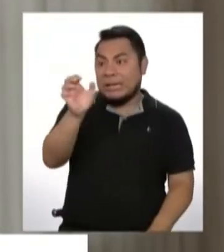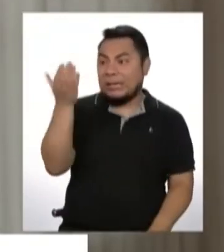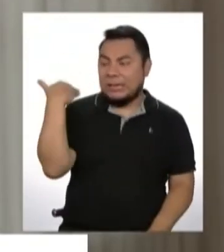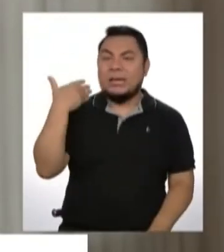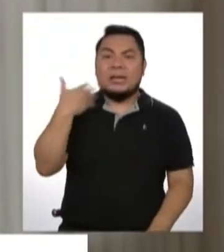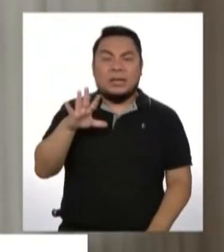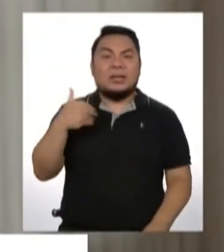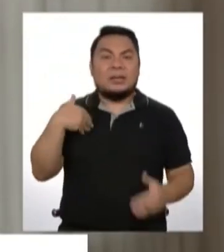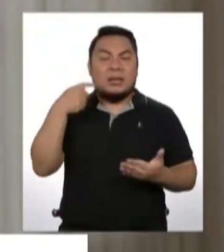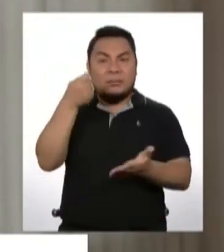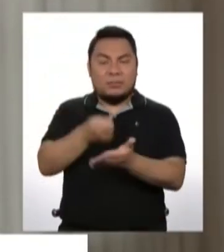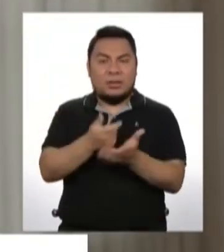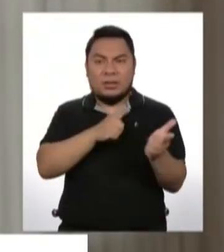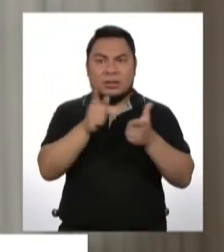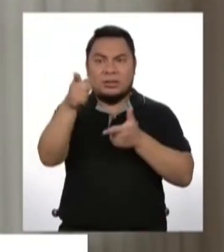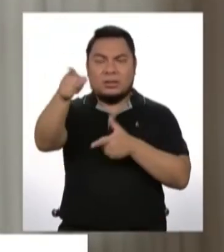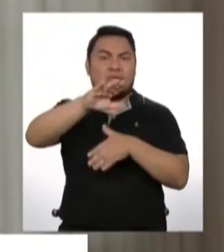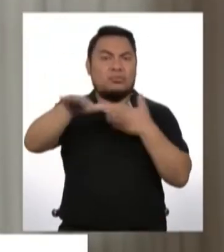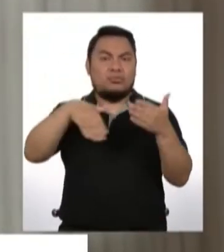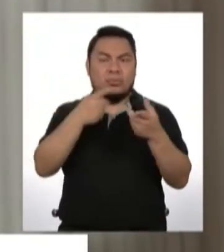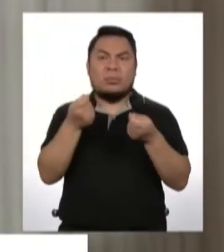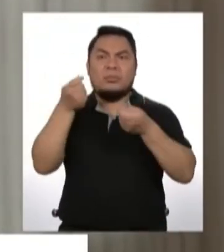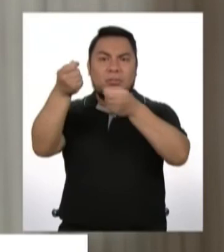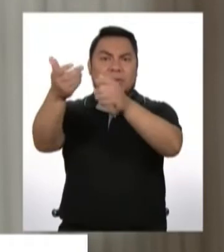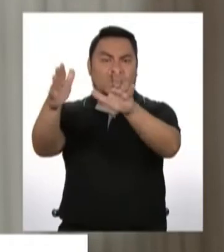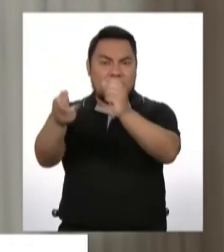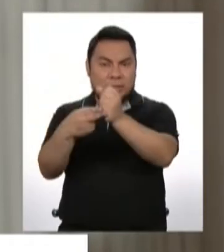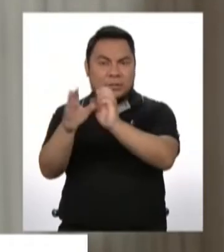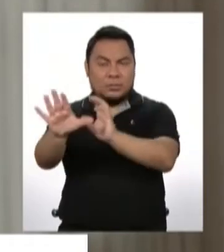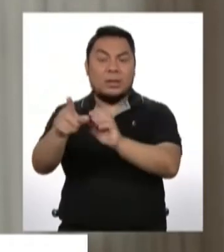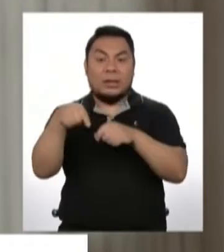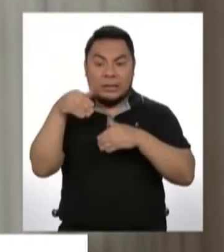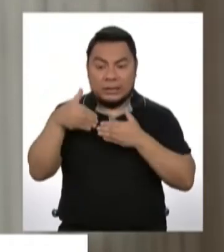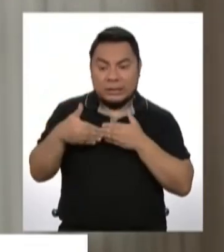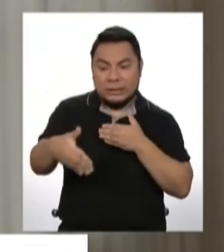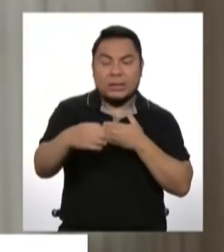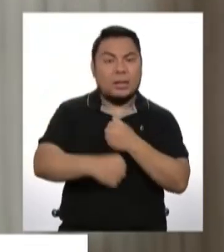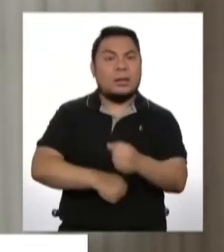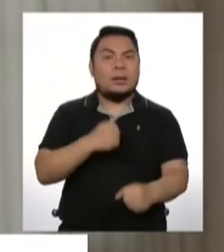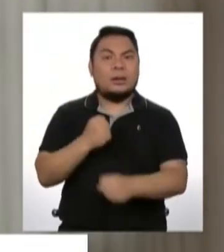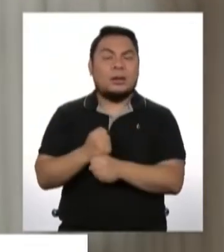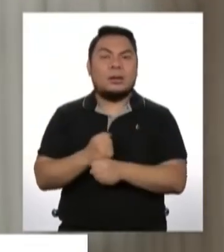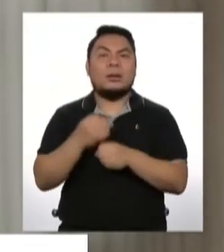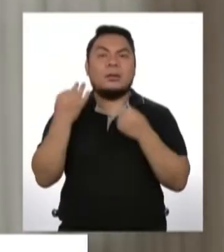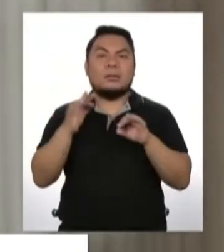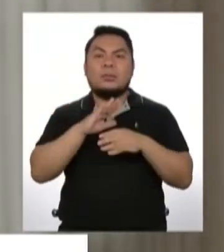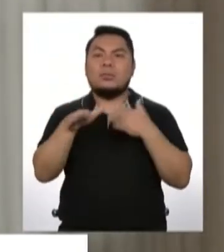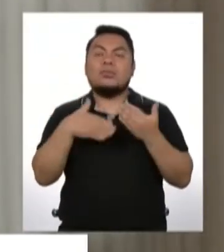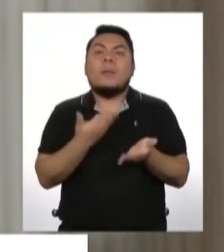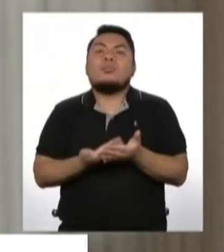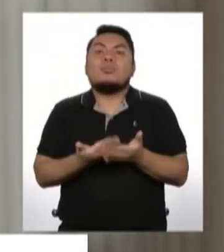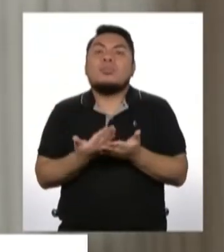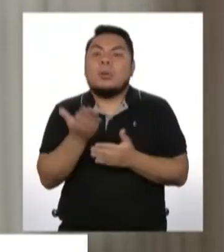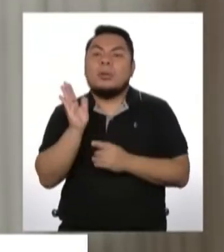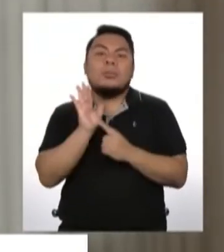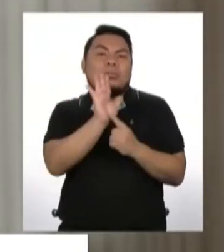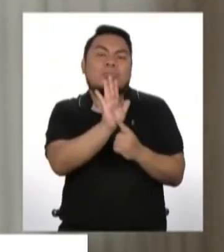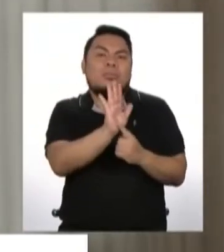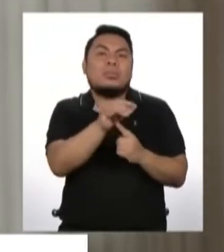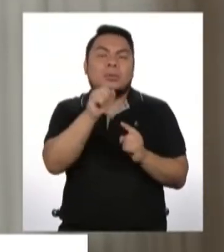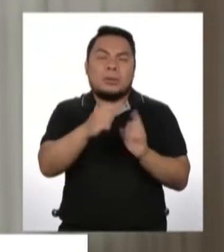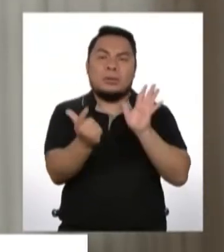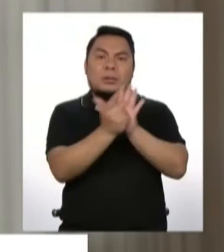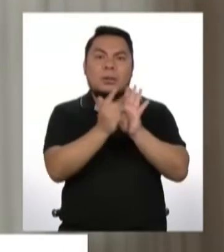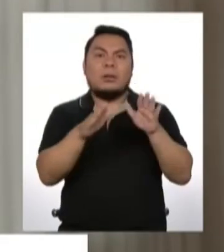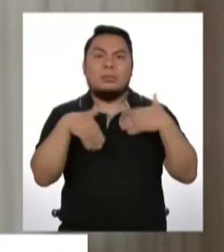se cuenta con presupuesto disponible para hacer todos los gastos y durante el año, siempre con adecuado sustento, se tiene el marco